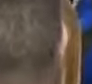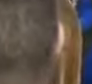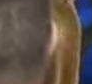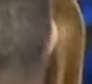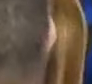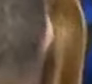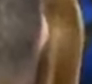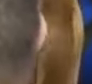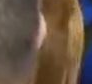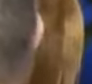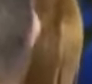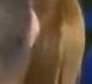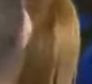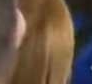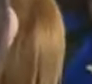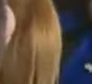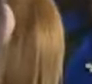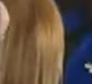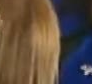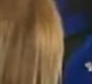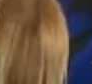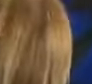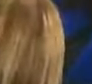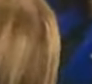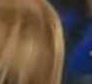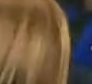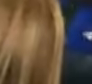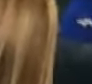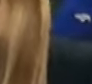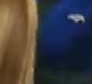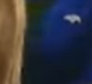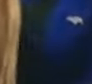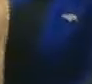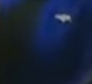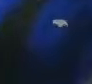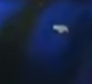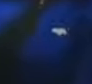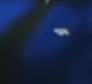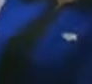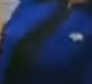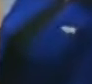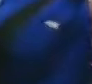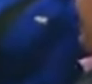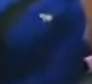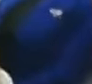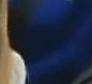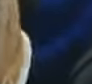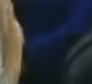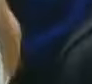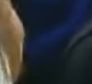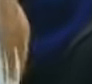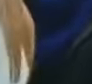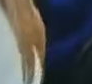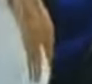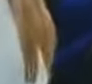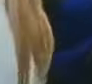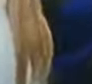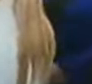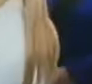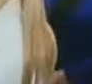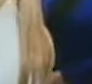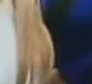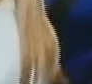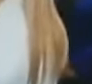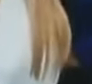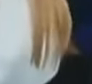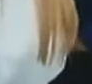de la diplomacia bolivariana de paz, a través de las palabras, a través del consenso, se le pueden decir muchas cosas al